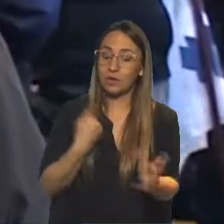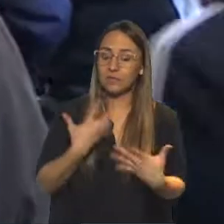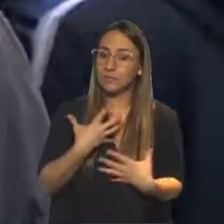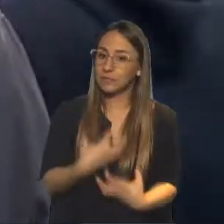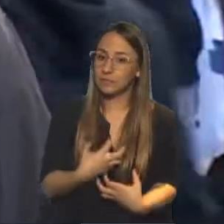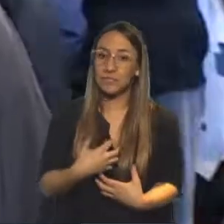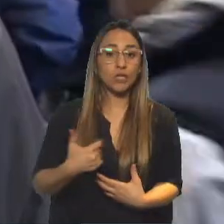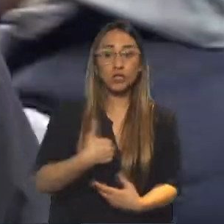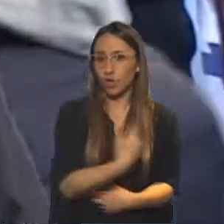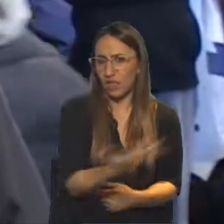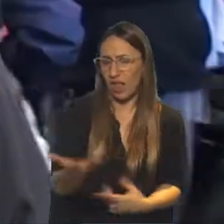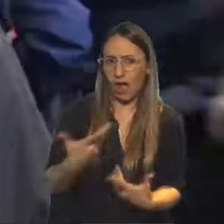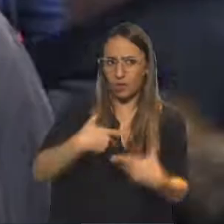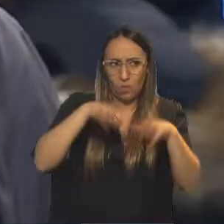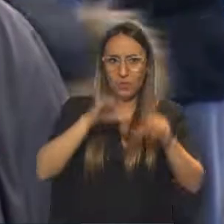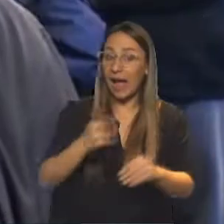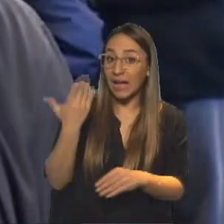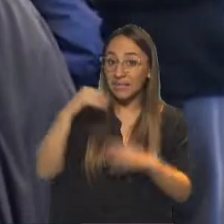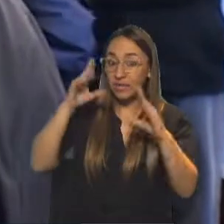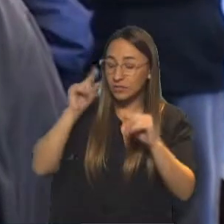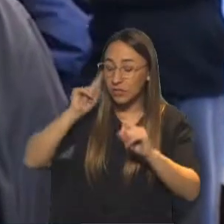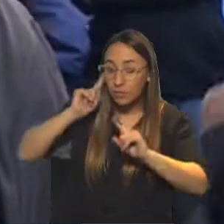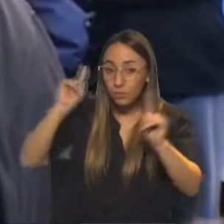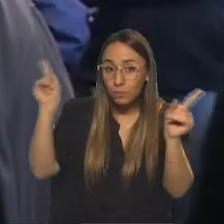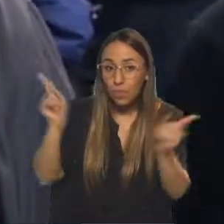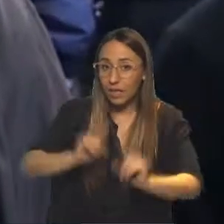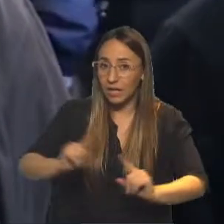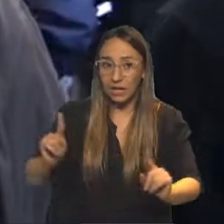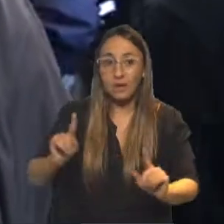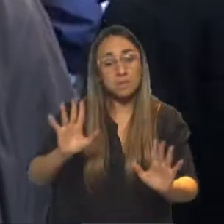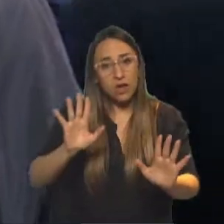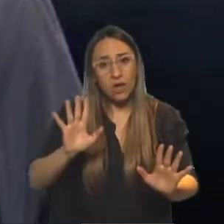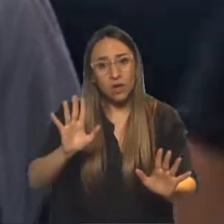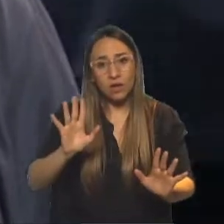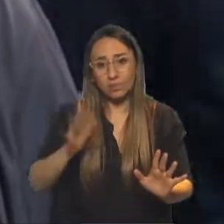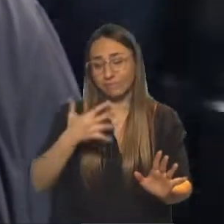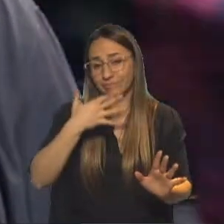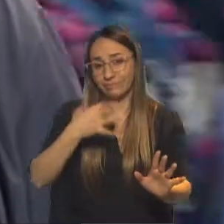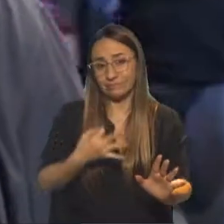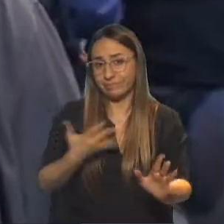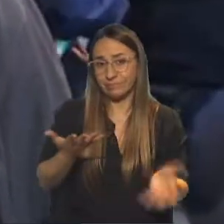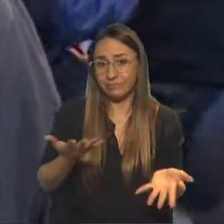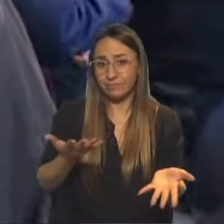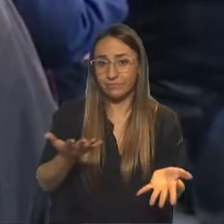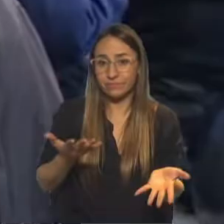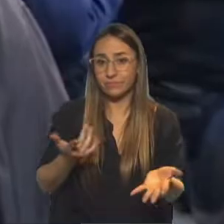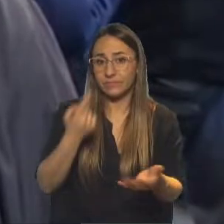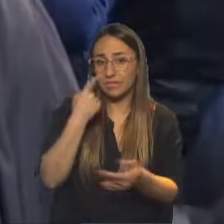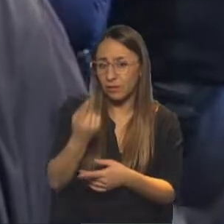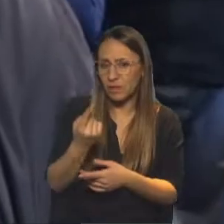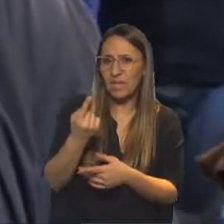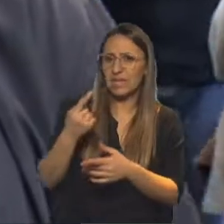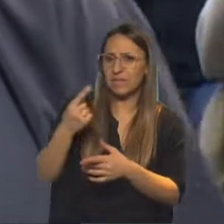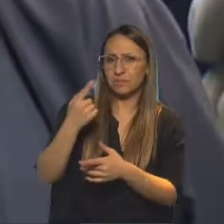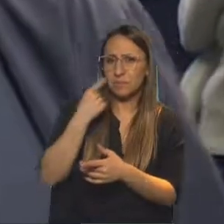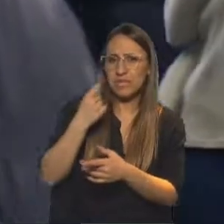de toda la sociedad. Ayer no lo podíamos creer. Aunque, por un lado, se veía viendo la situación de violencia